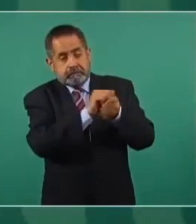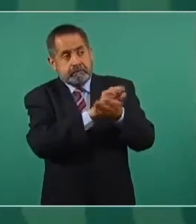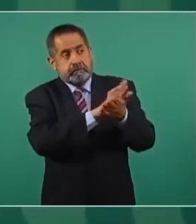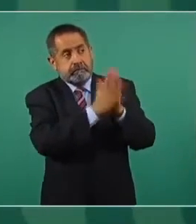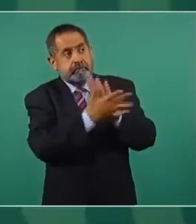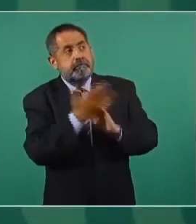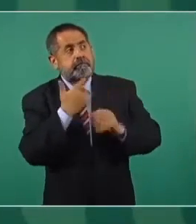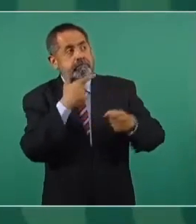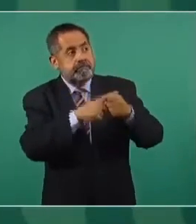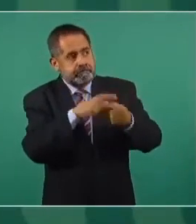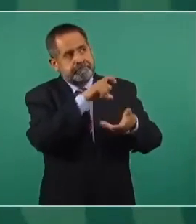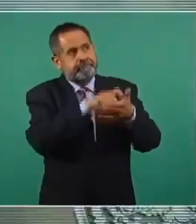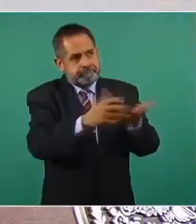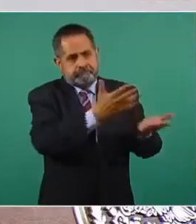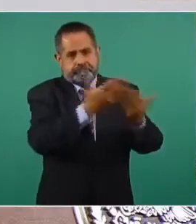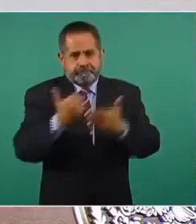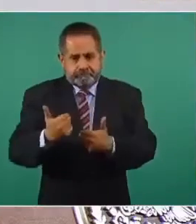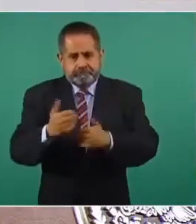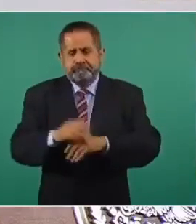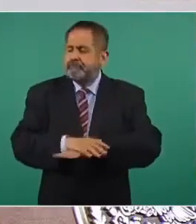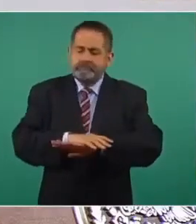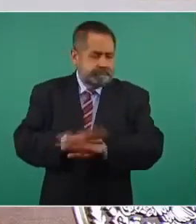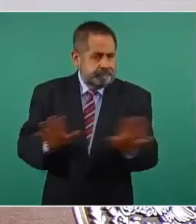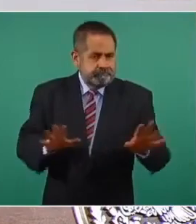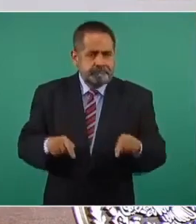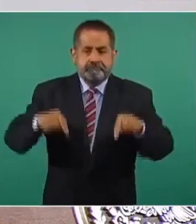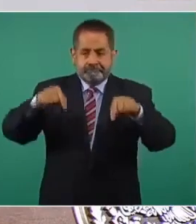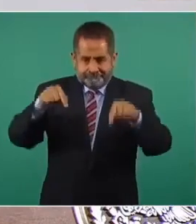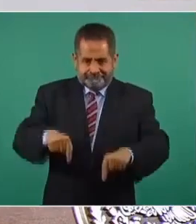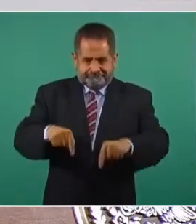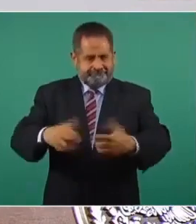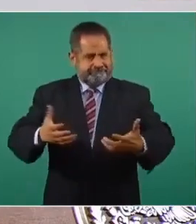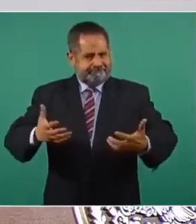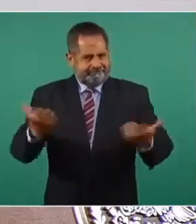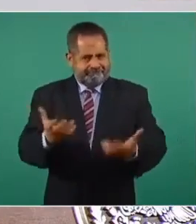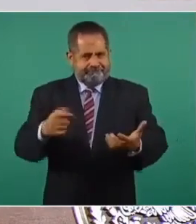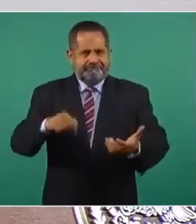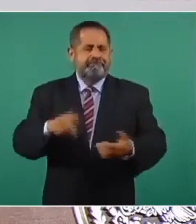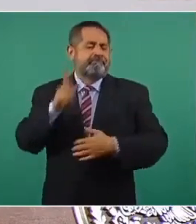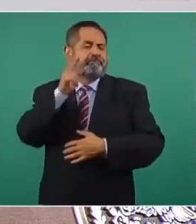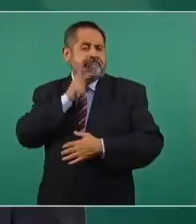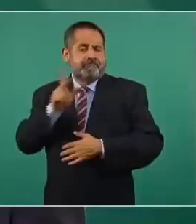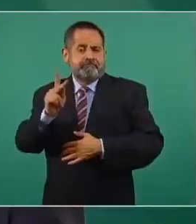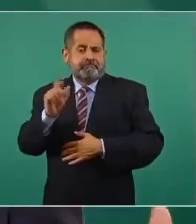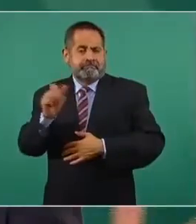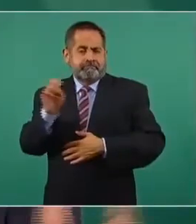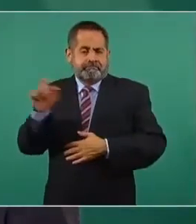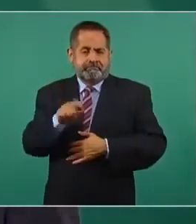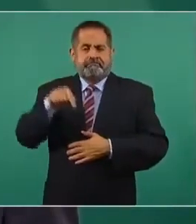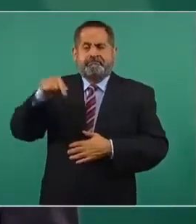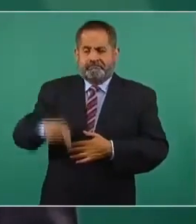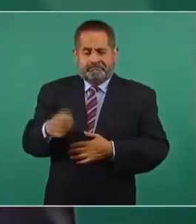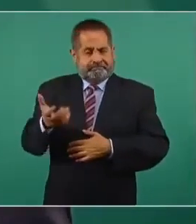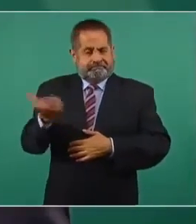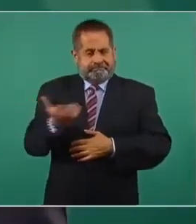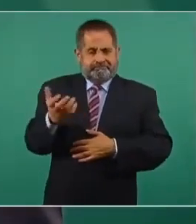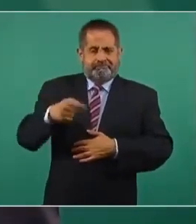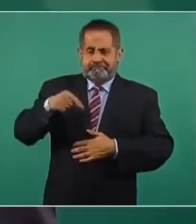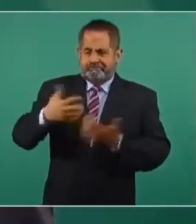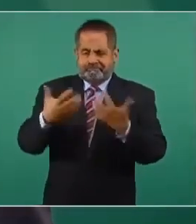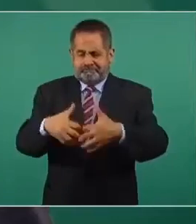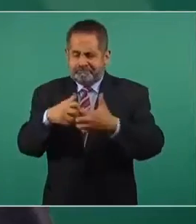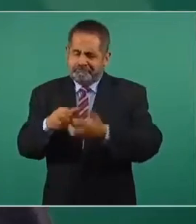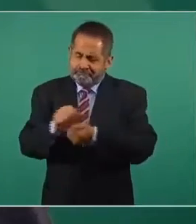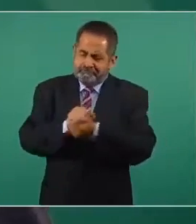Vamos a producir en México. Pemex va a tener la capacidad para producir